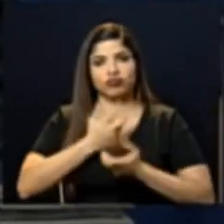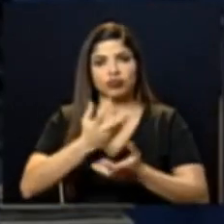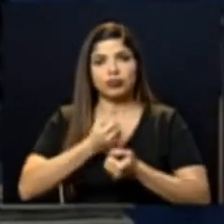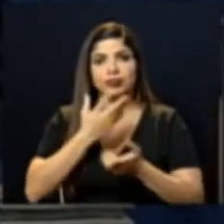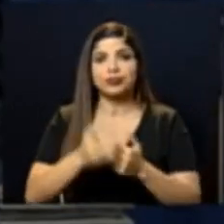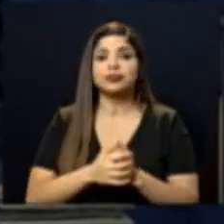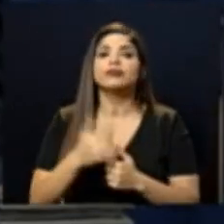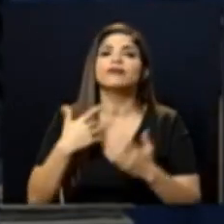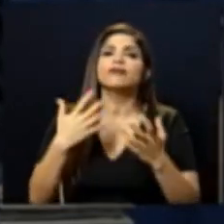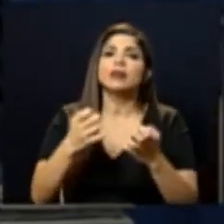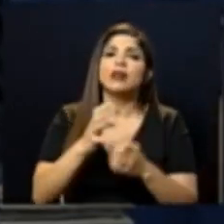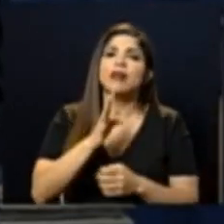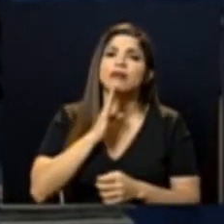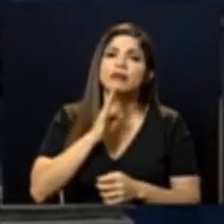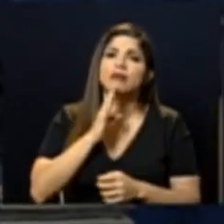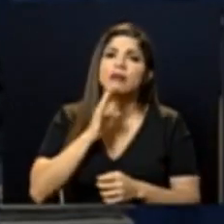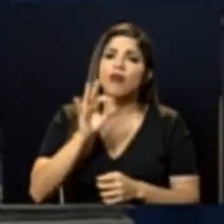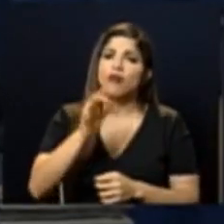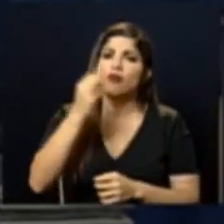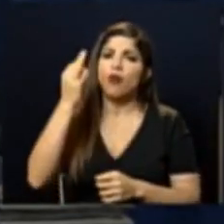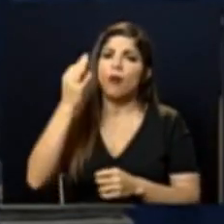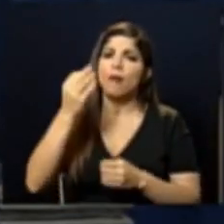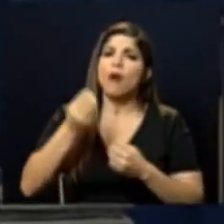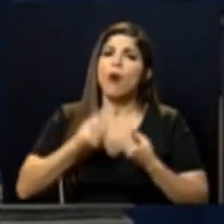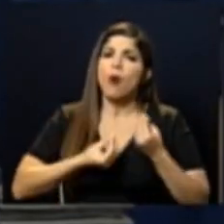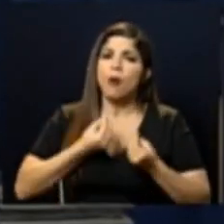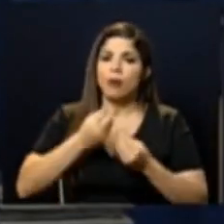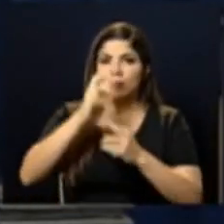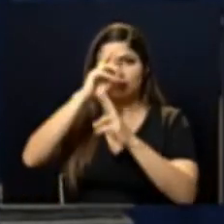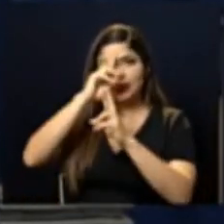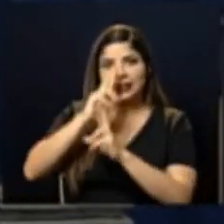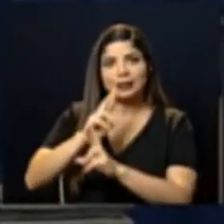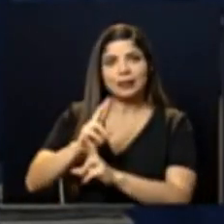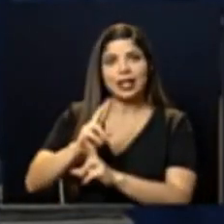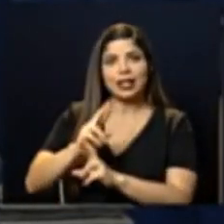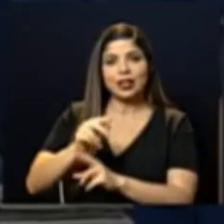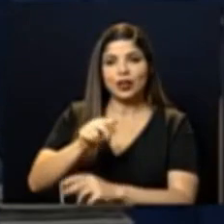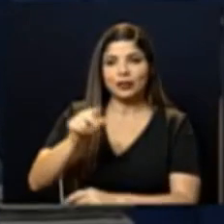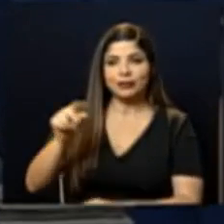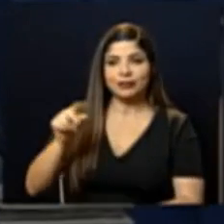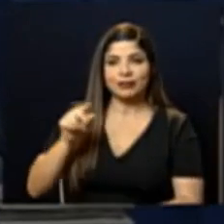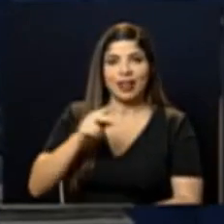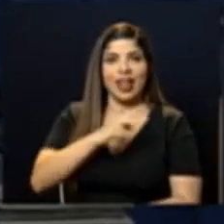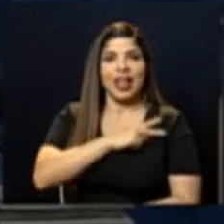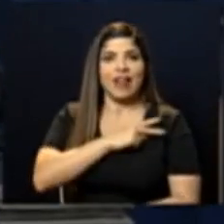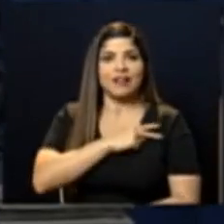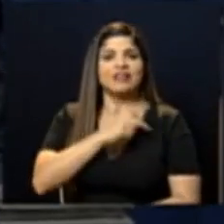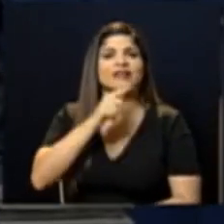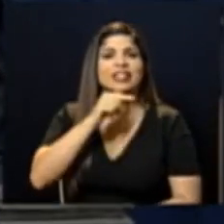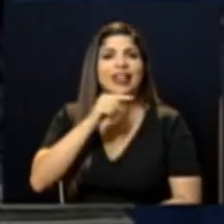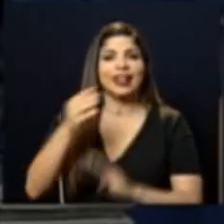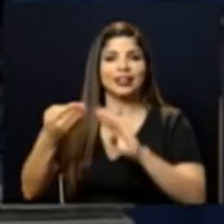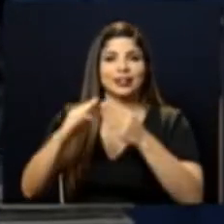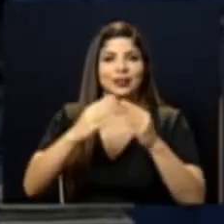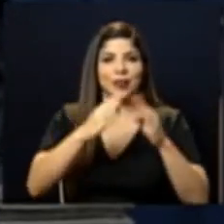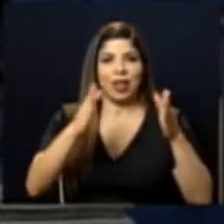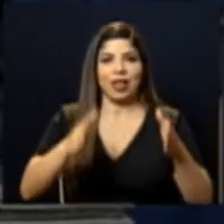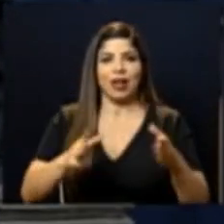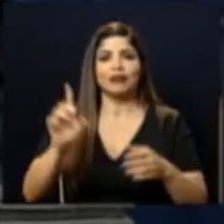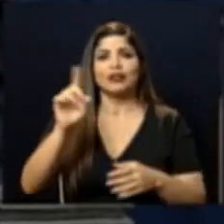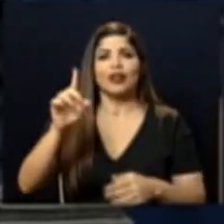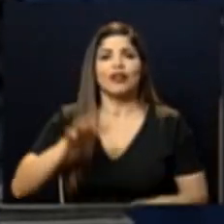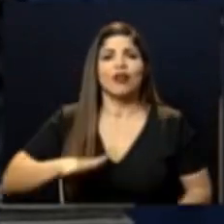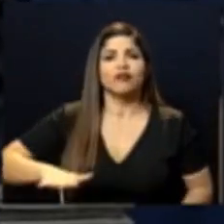Quiero dirigirme con el mayor respeto a mis jefes, a la ciudadanía en todas las